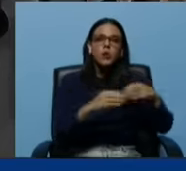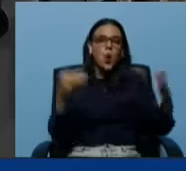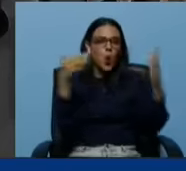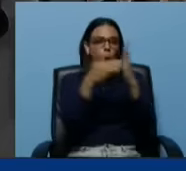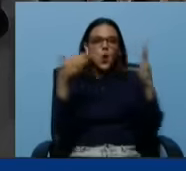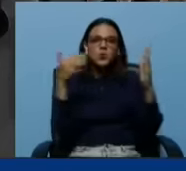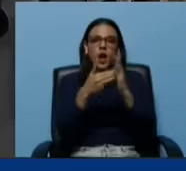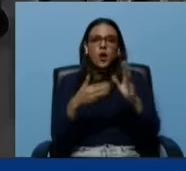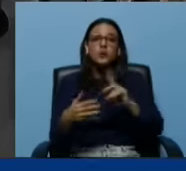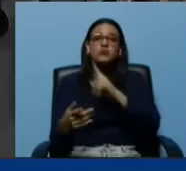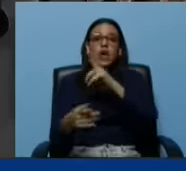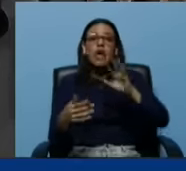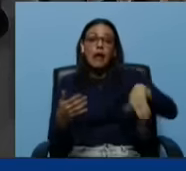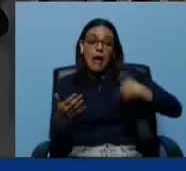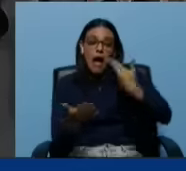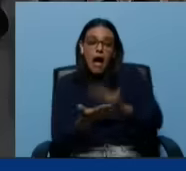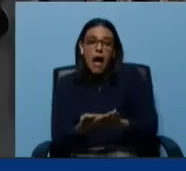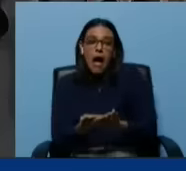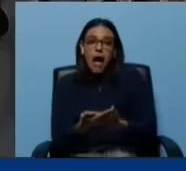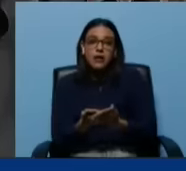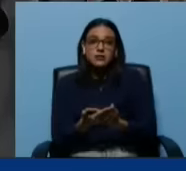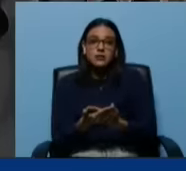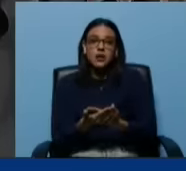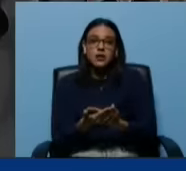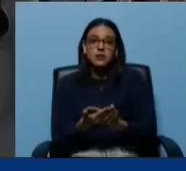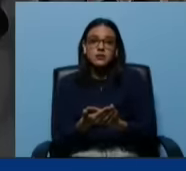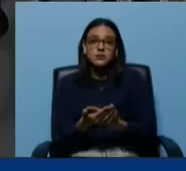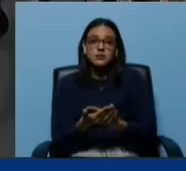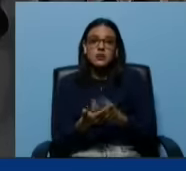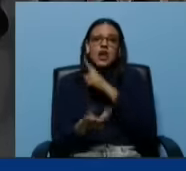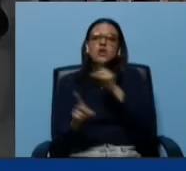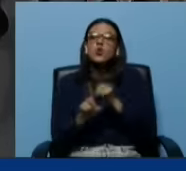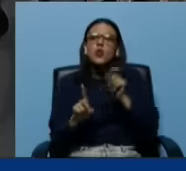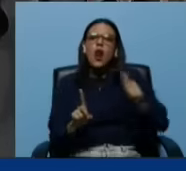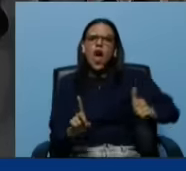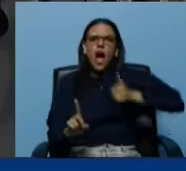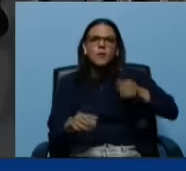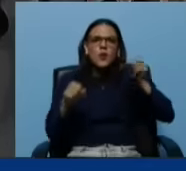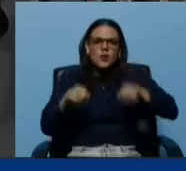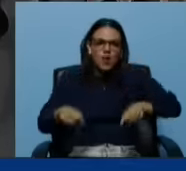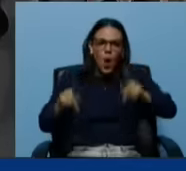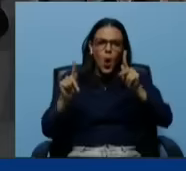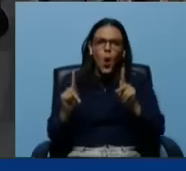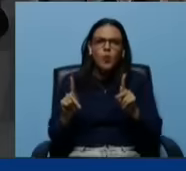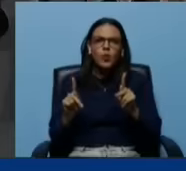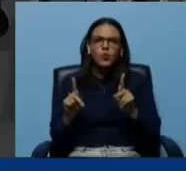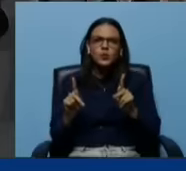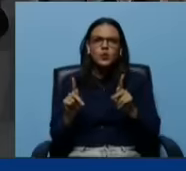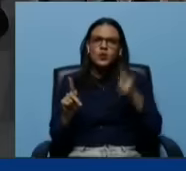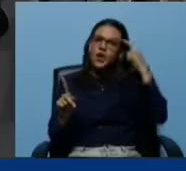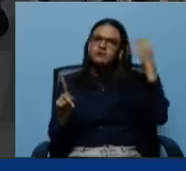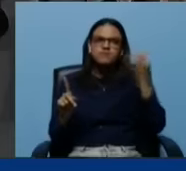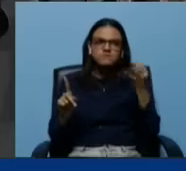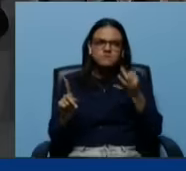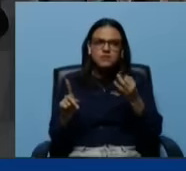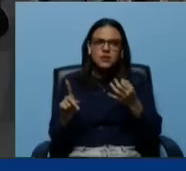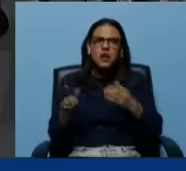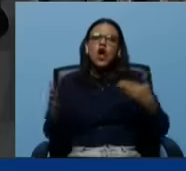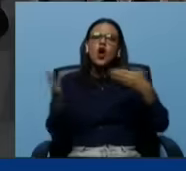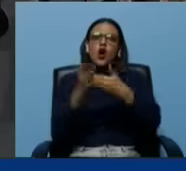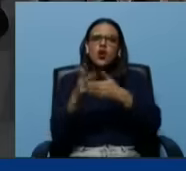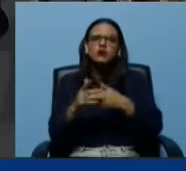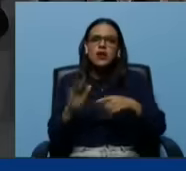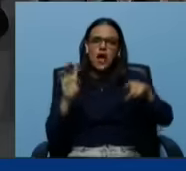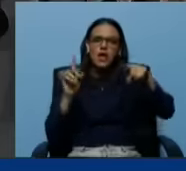desde entonces han aprovechado cada oportunidad para afectar negativamente